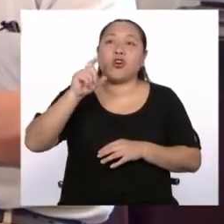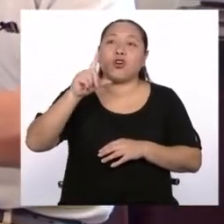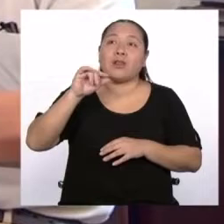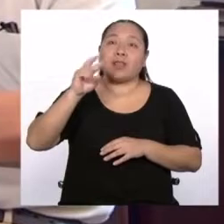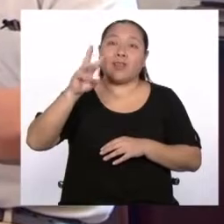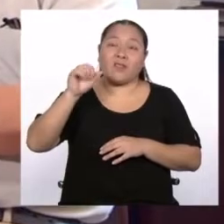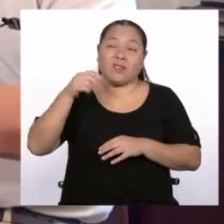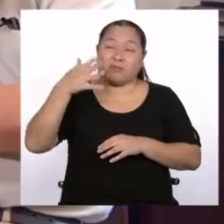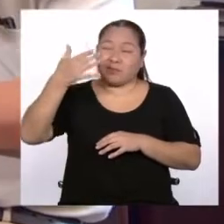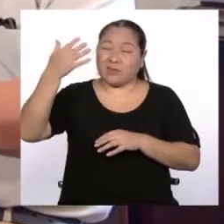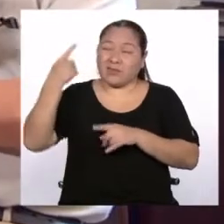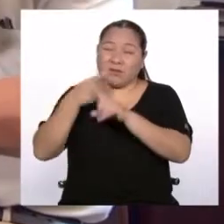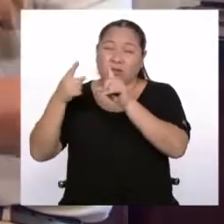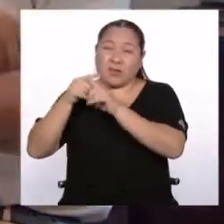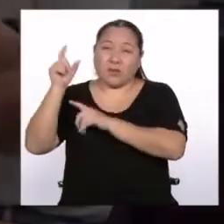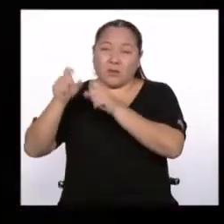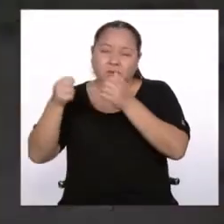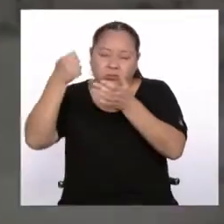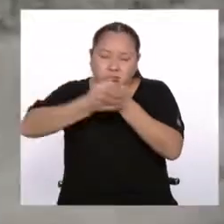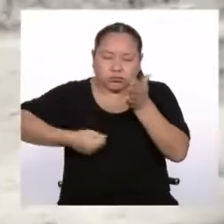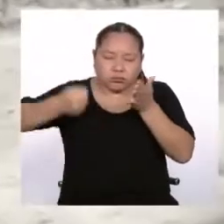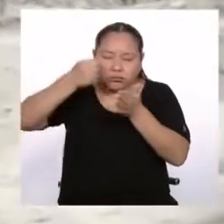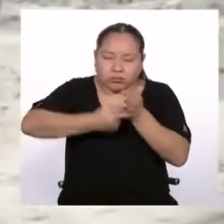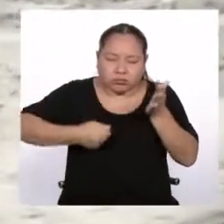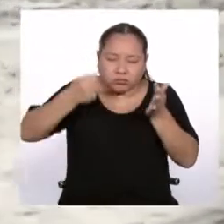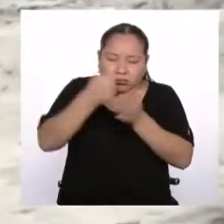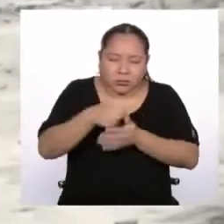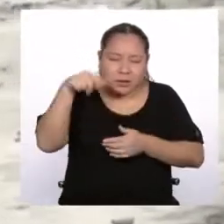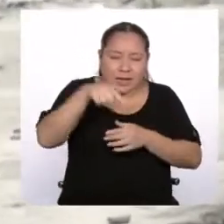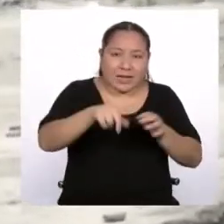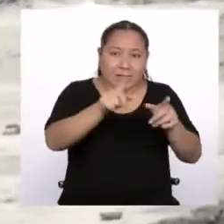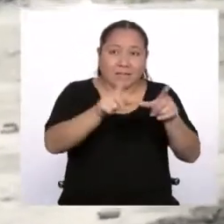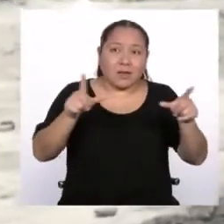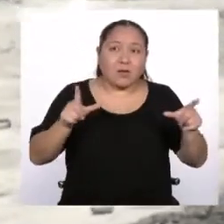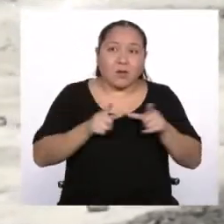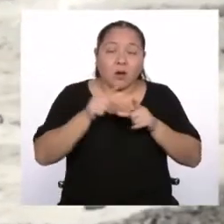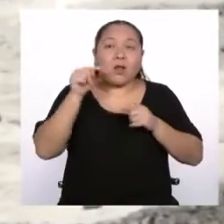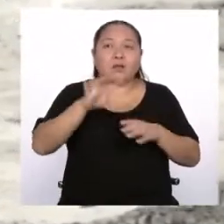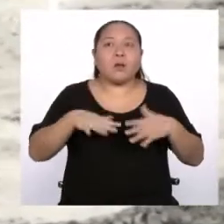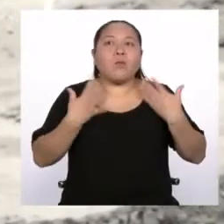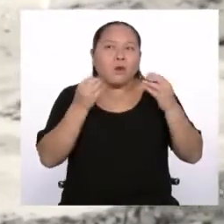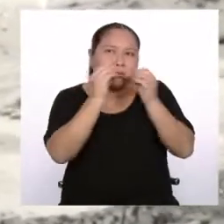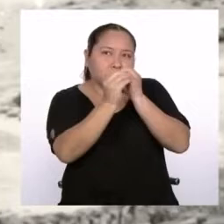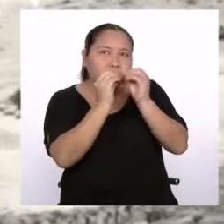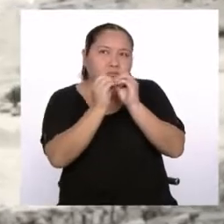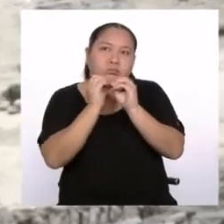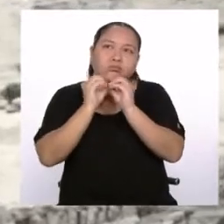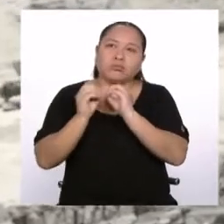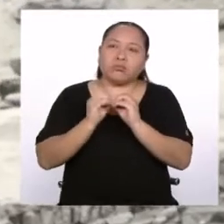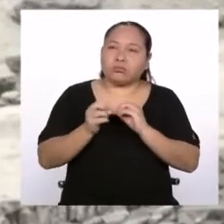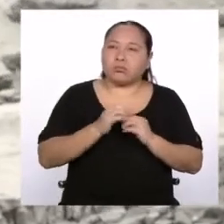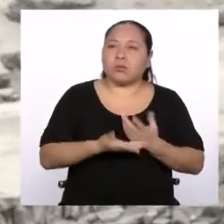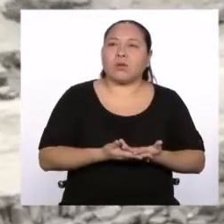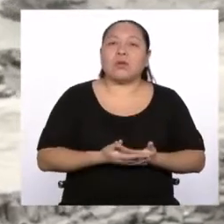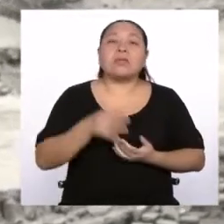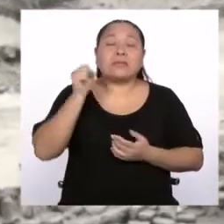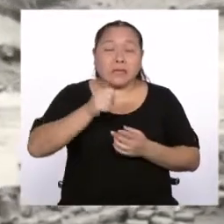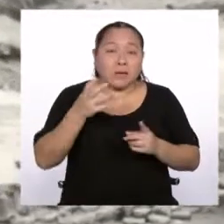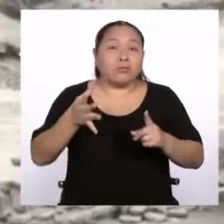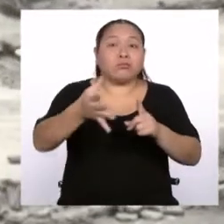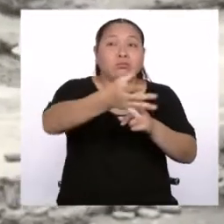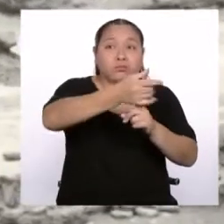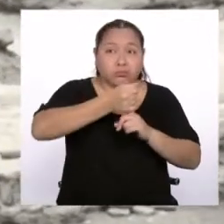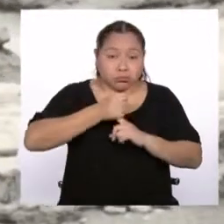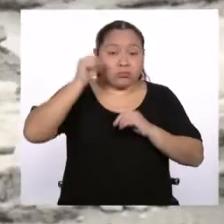y todos ellos luchando para que esta huaca sea trabajada y tal. Se logró hacer y